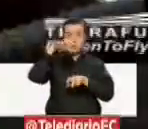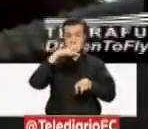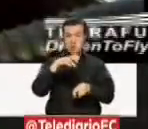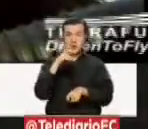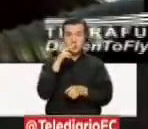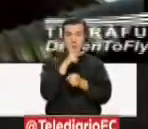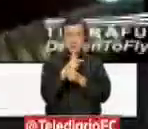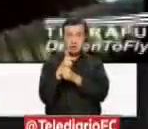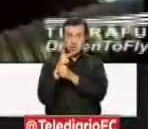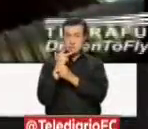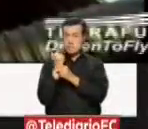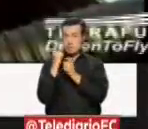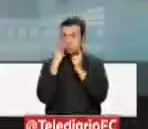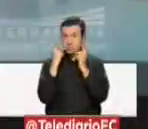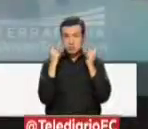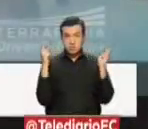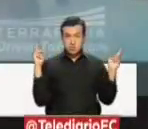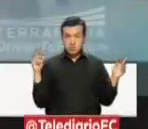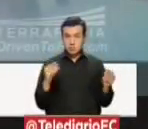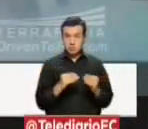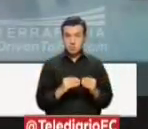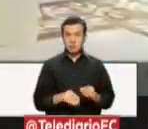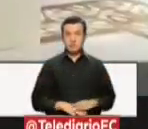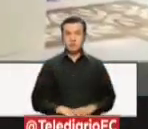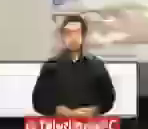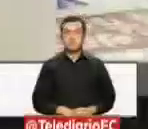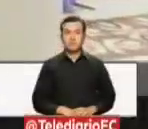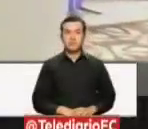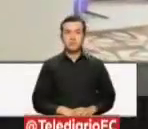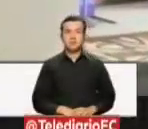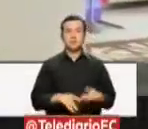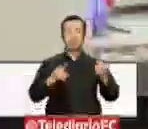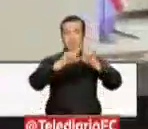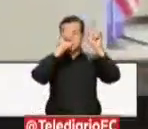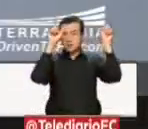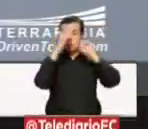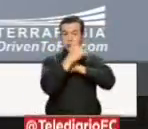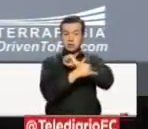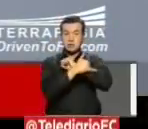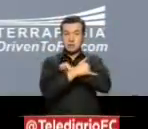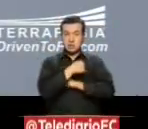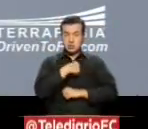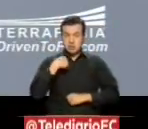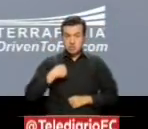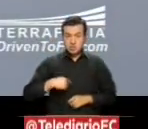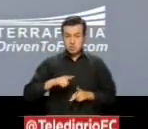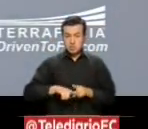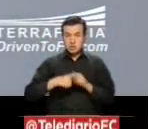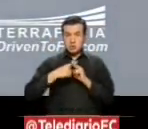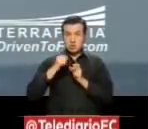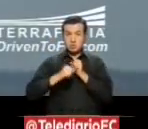que mejorarán el control visual. La idea de la empresa china es que el auto empiece a volar desde